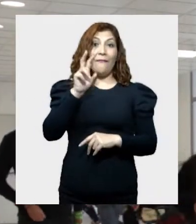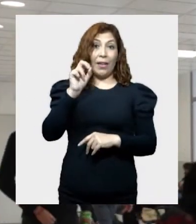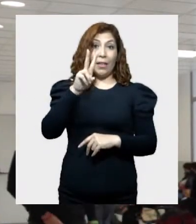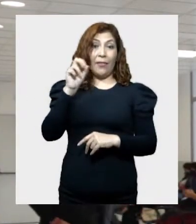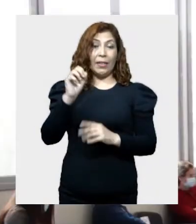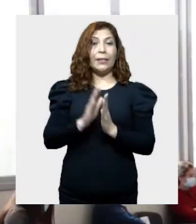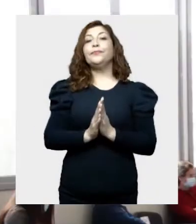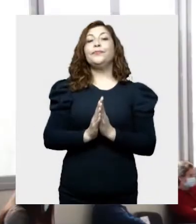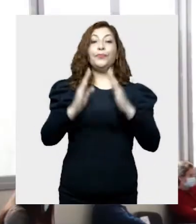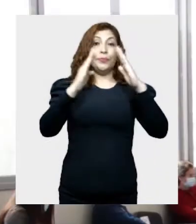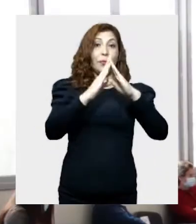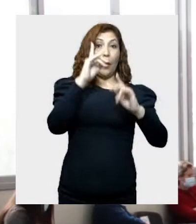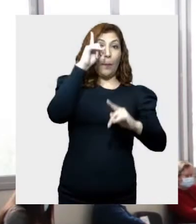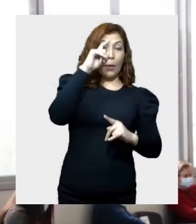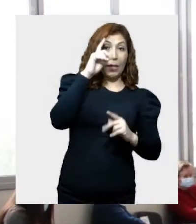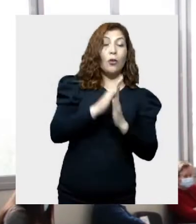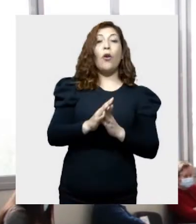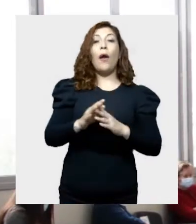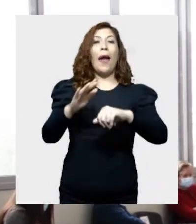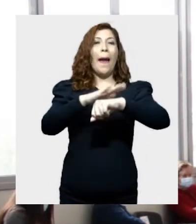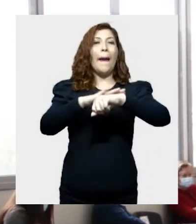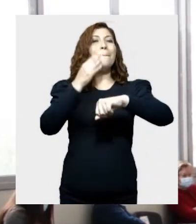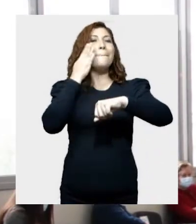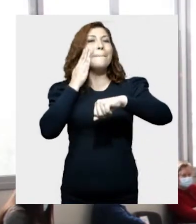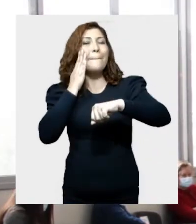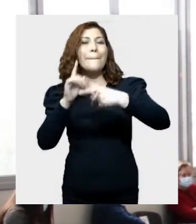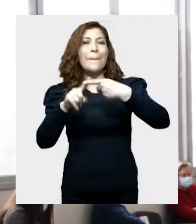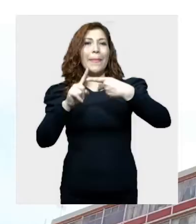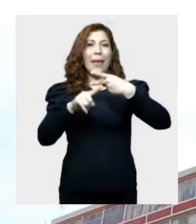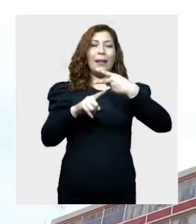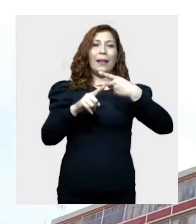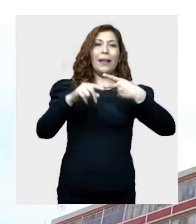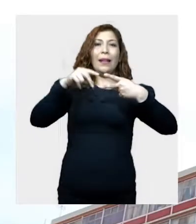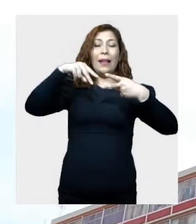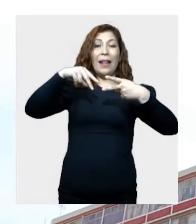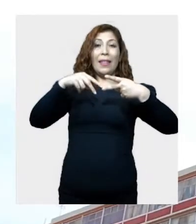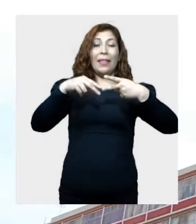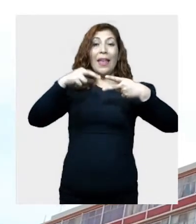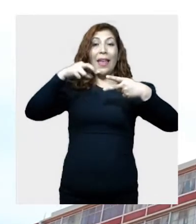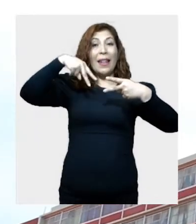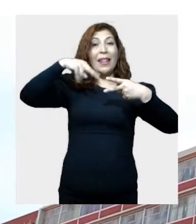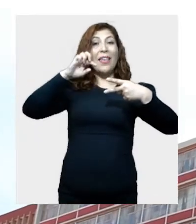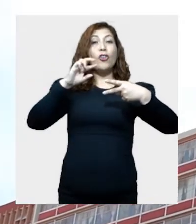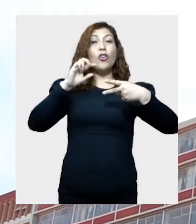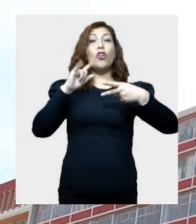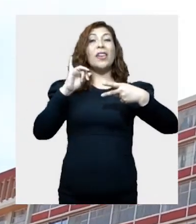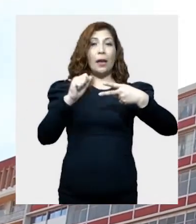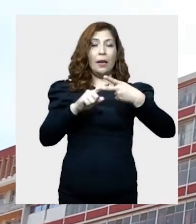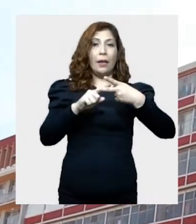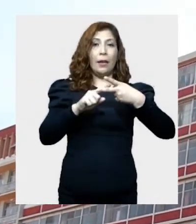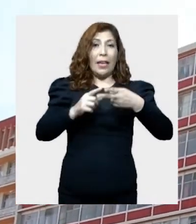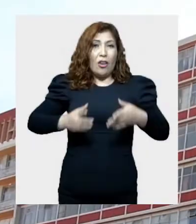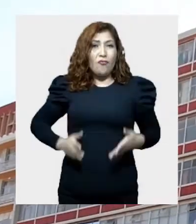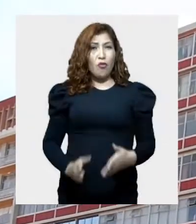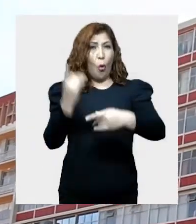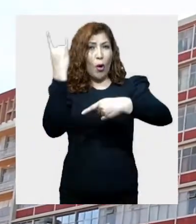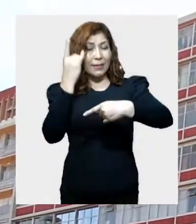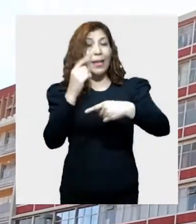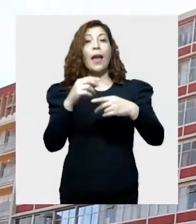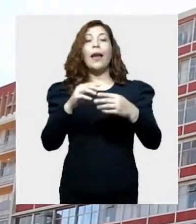los policlínicos de dermatología, nefrología y alto riesgo obstétrico comenzaron a funcionar en el anexo del